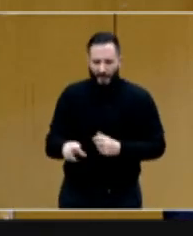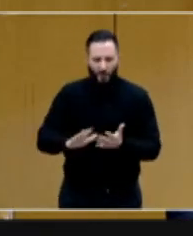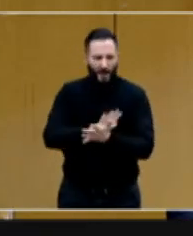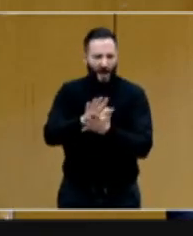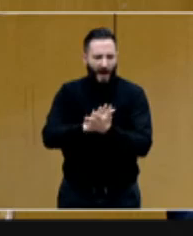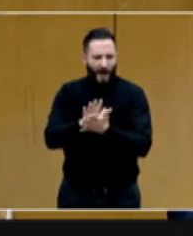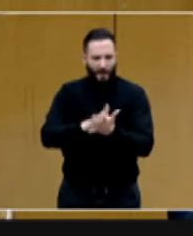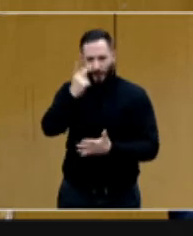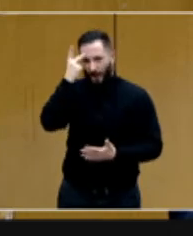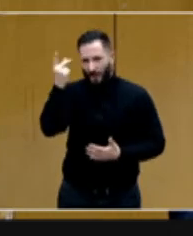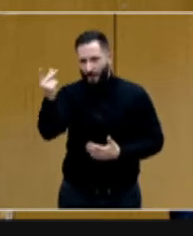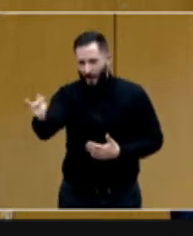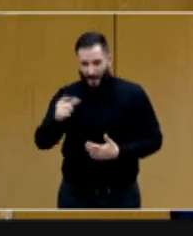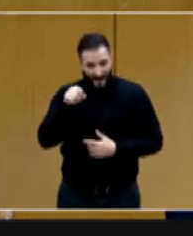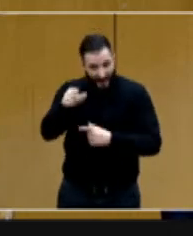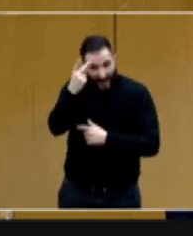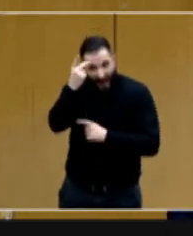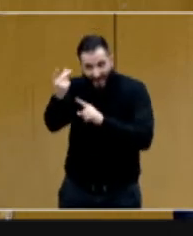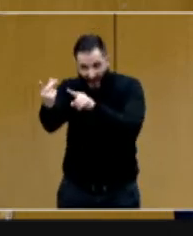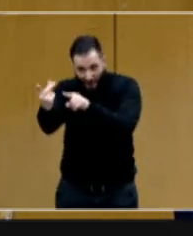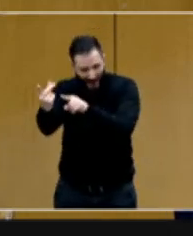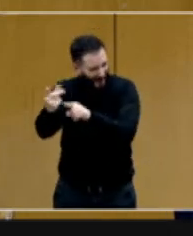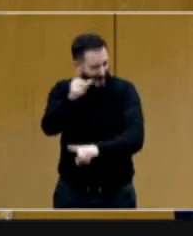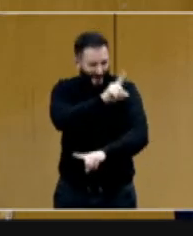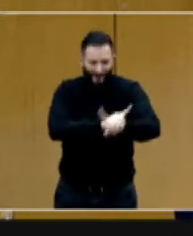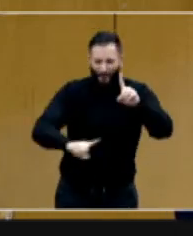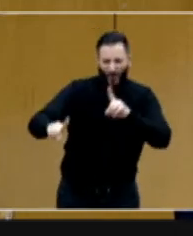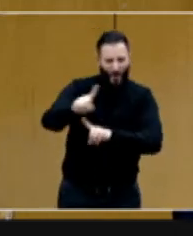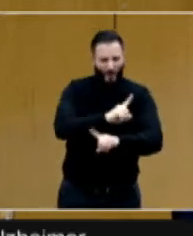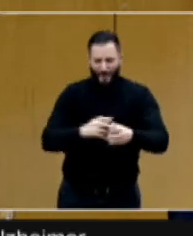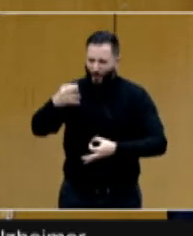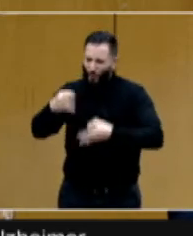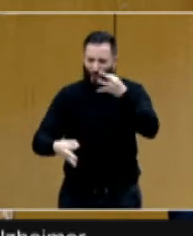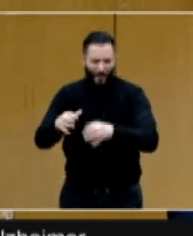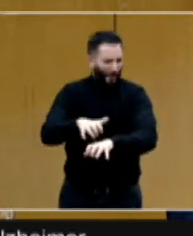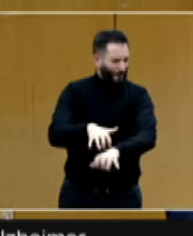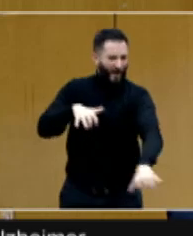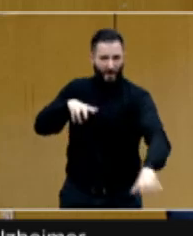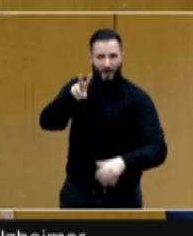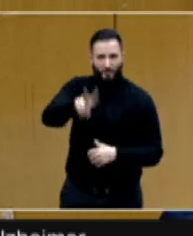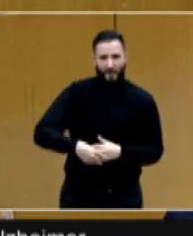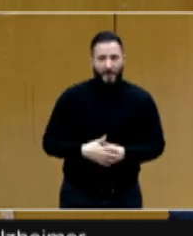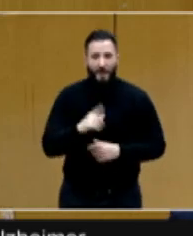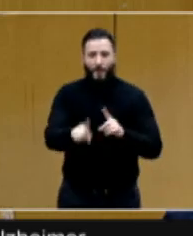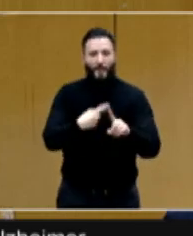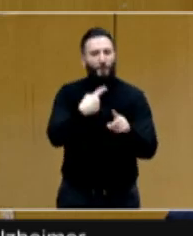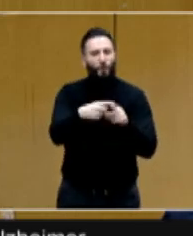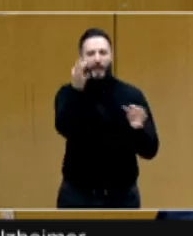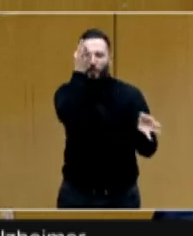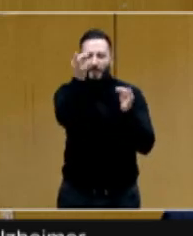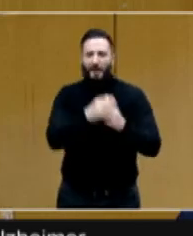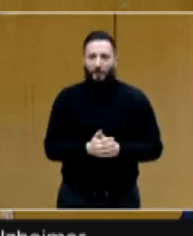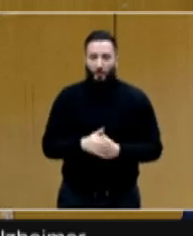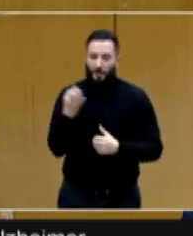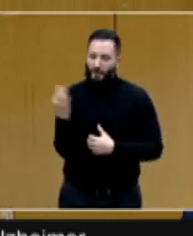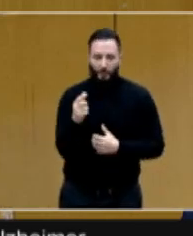probablemente es el problema que en este momento más pasa por los juzgados y luego decir unas cosas muy concretas que hay que resolver cada caso concreto